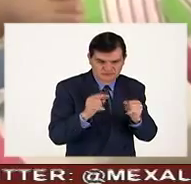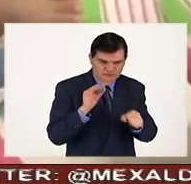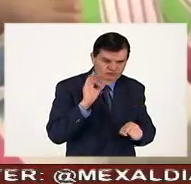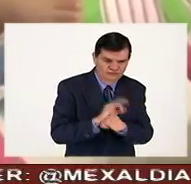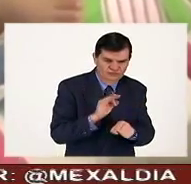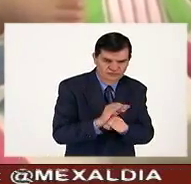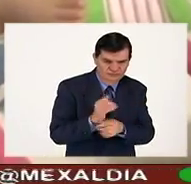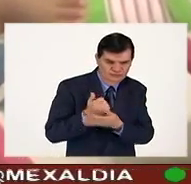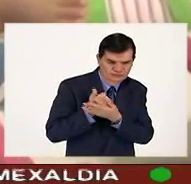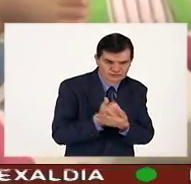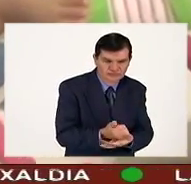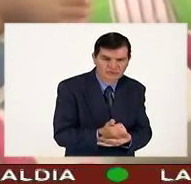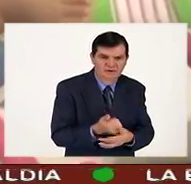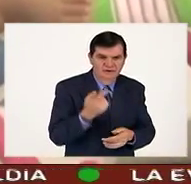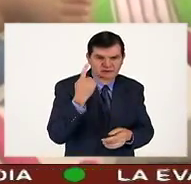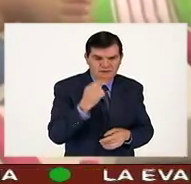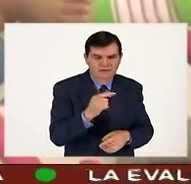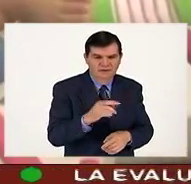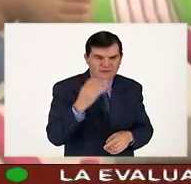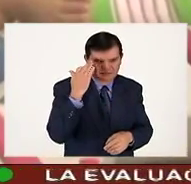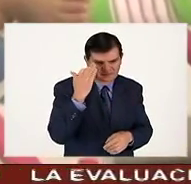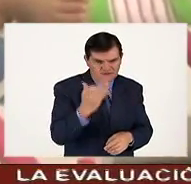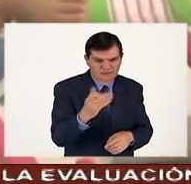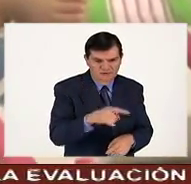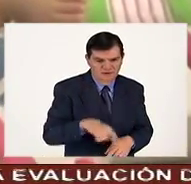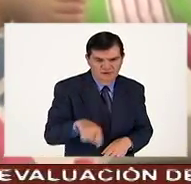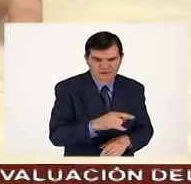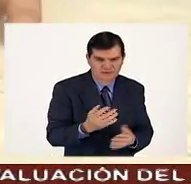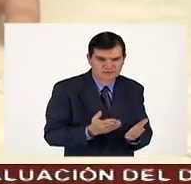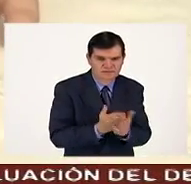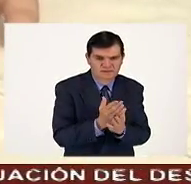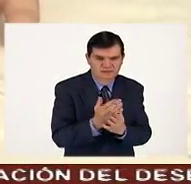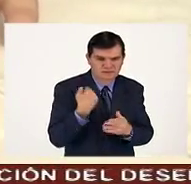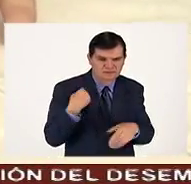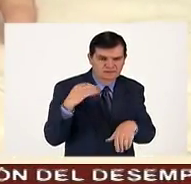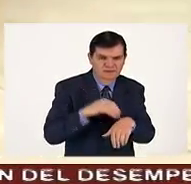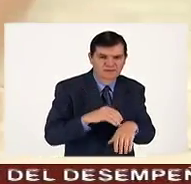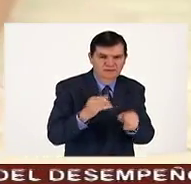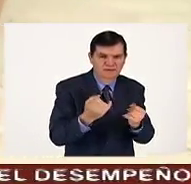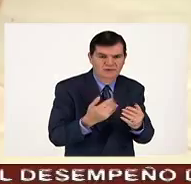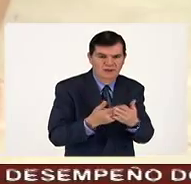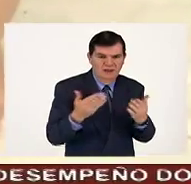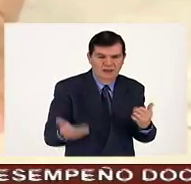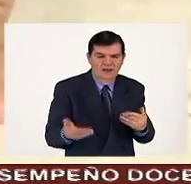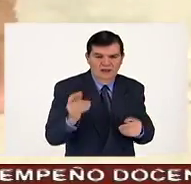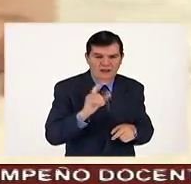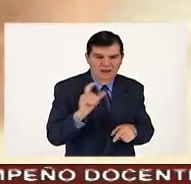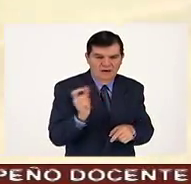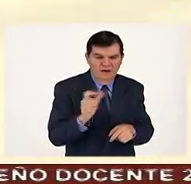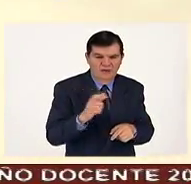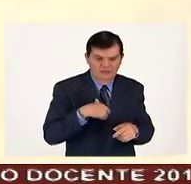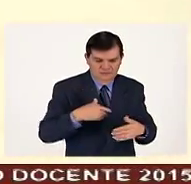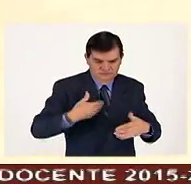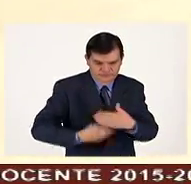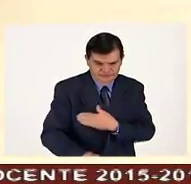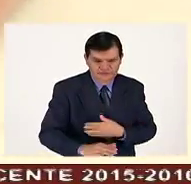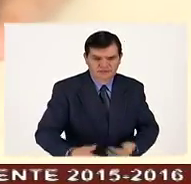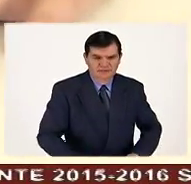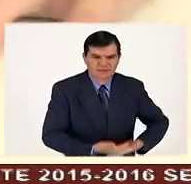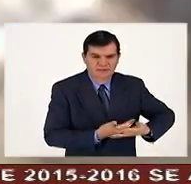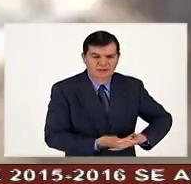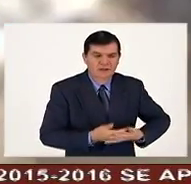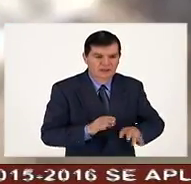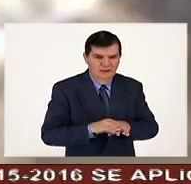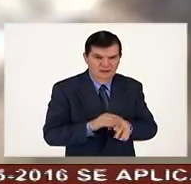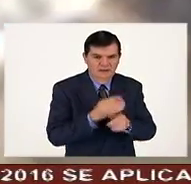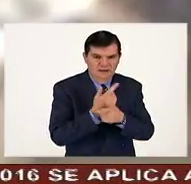arroparlas durante el tiempo en que ellas deciden ingresar a esta, hasta el momento en el que ellas alumbran. Las que en